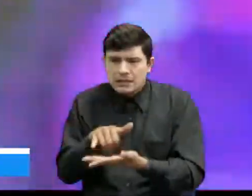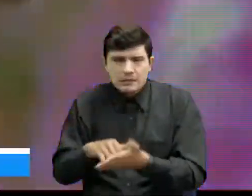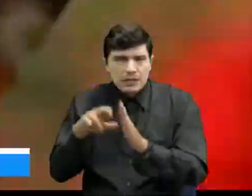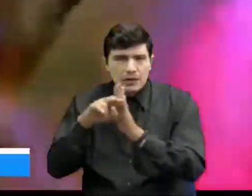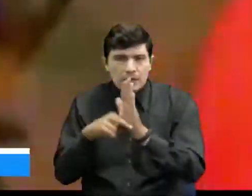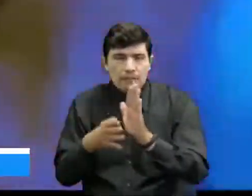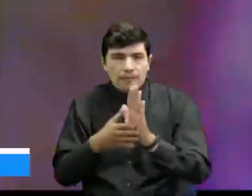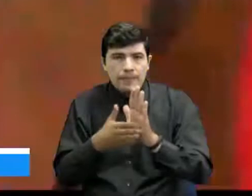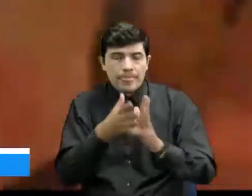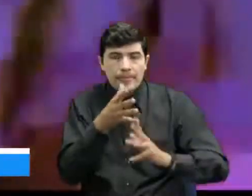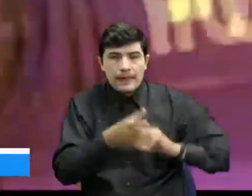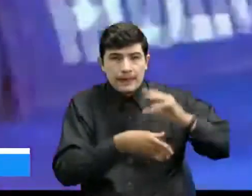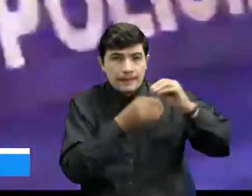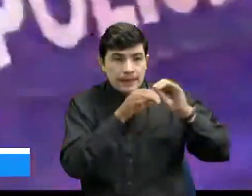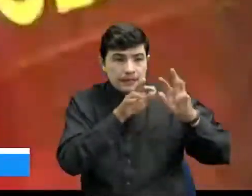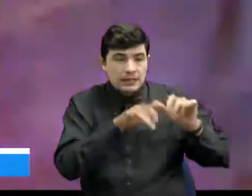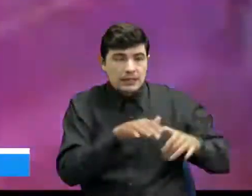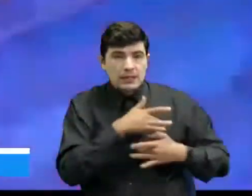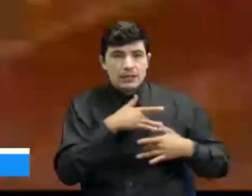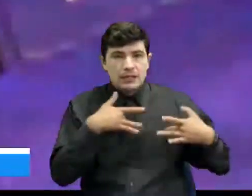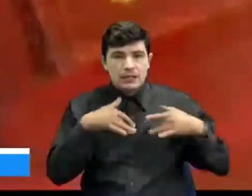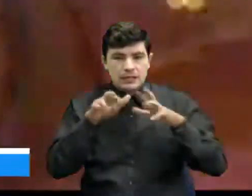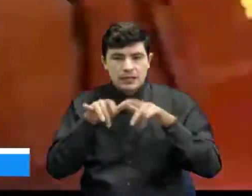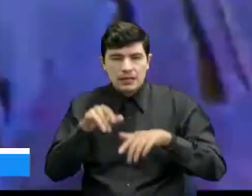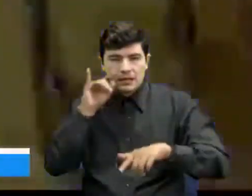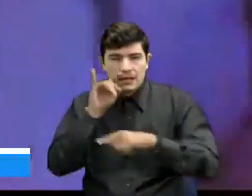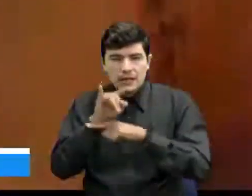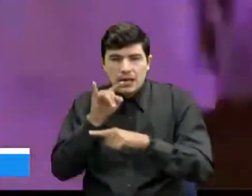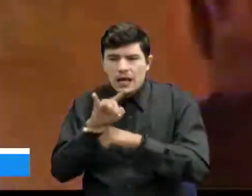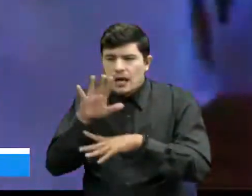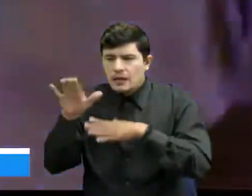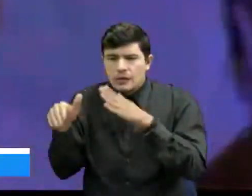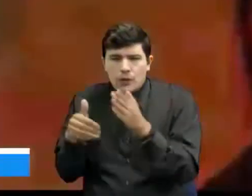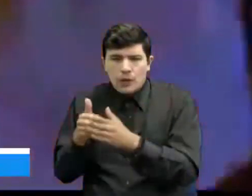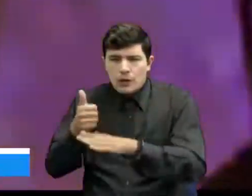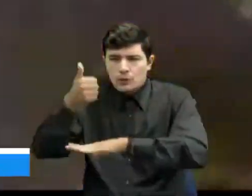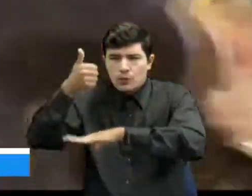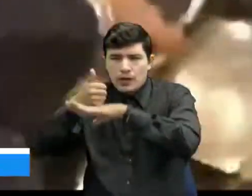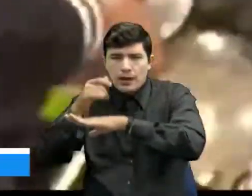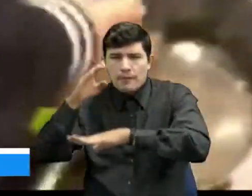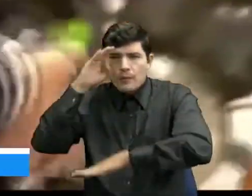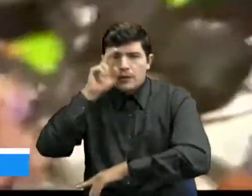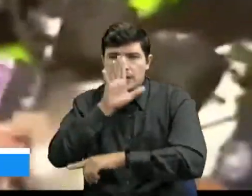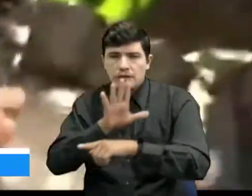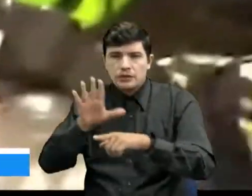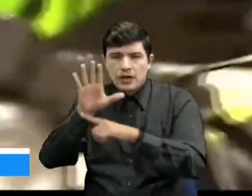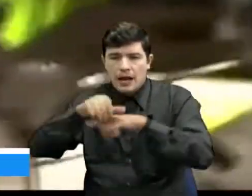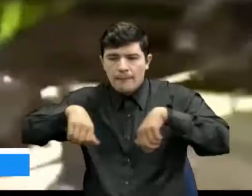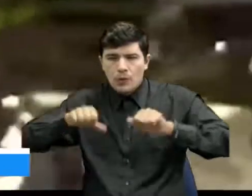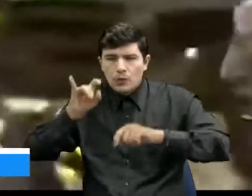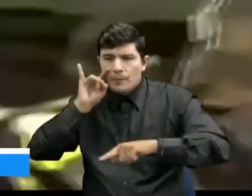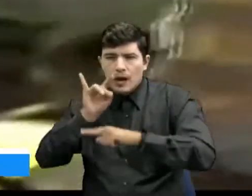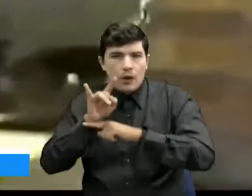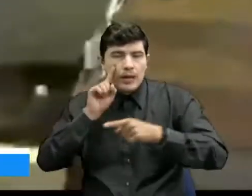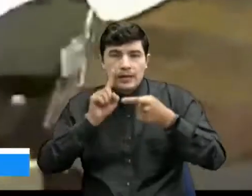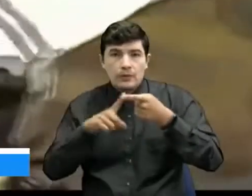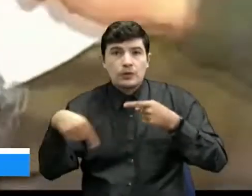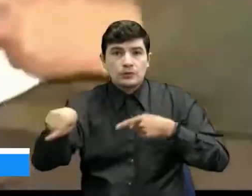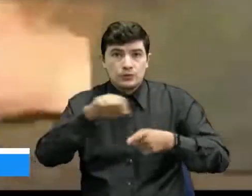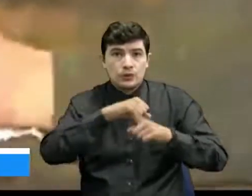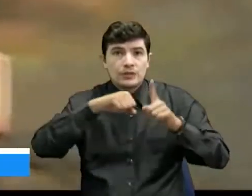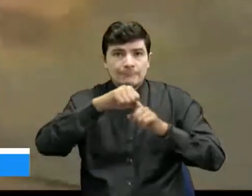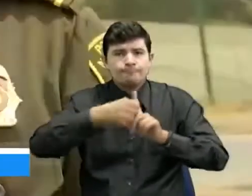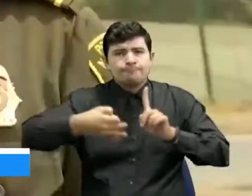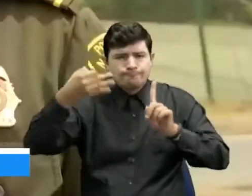caravanas por la vida con la Secretaría de Salud, Secretaría del Interior y todas las autoridades de Policía Nacional motorizadas con el fin de hacer cumplir esta